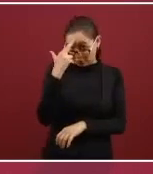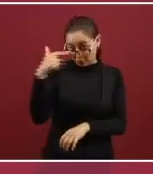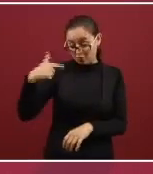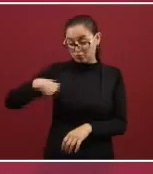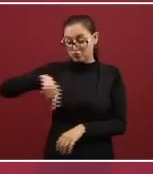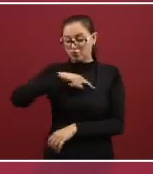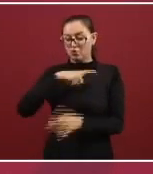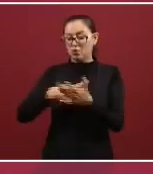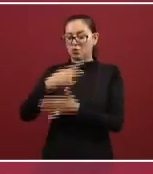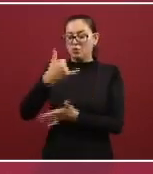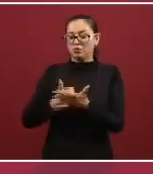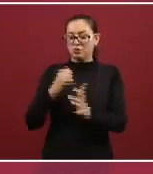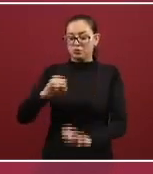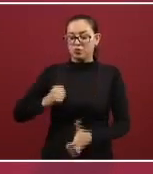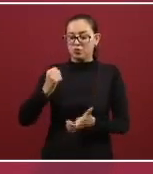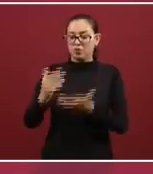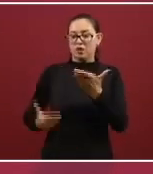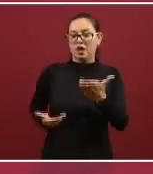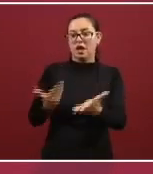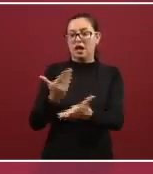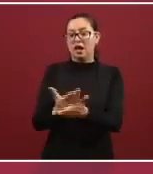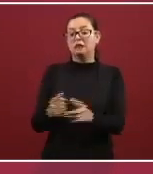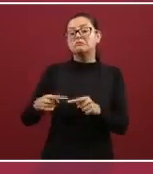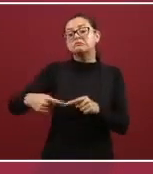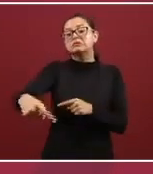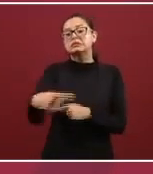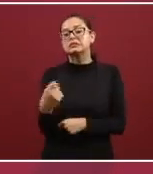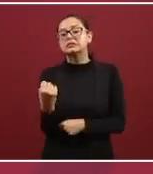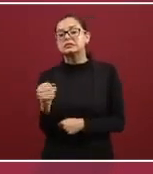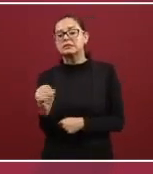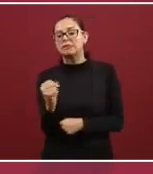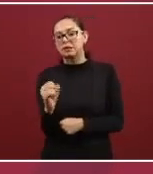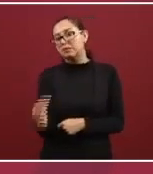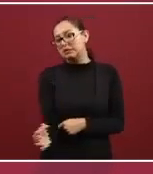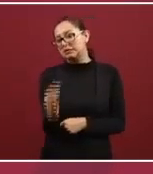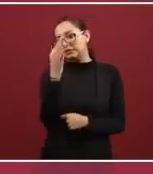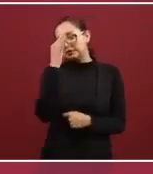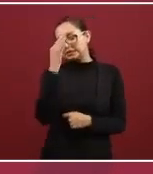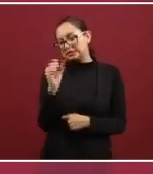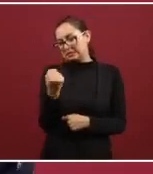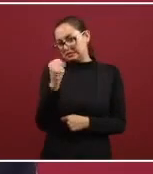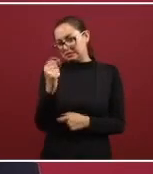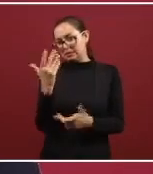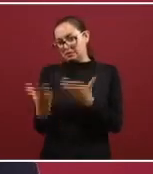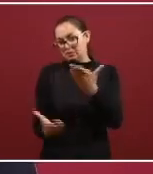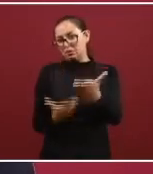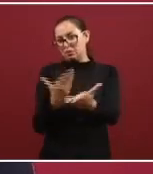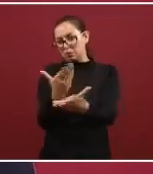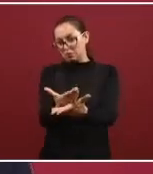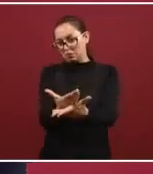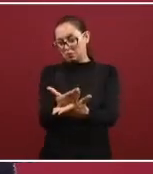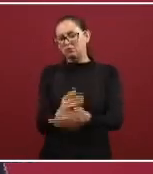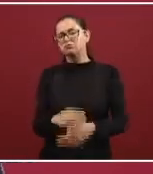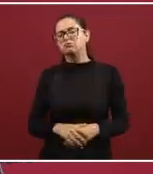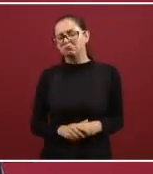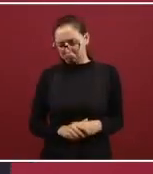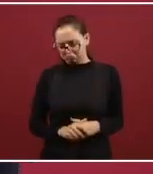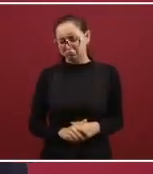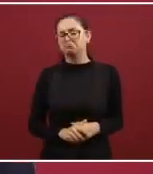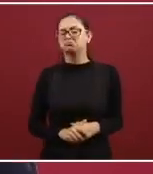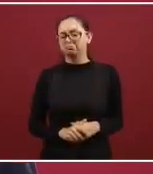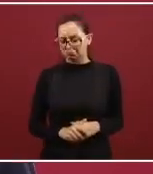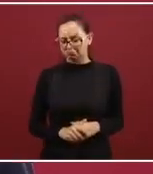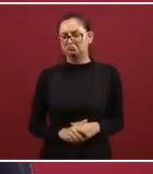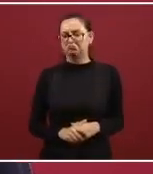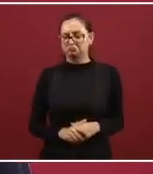presupuesto este año en el mes de septiembre, ya falta poco, yo creo que a eso te refieres, ¿sí? Entonces